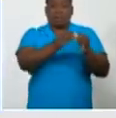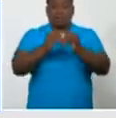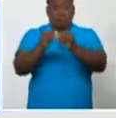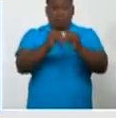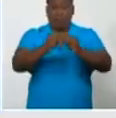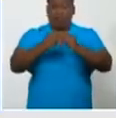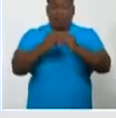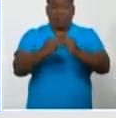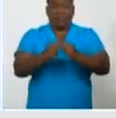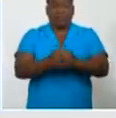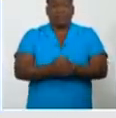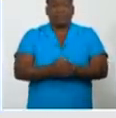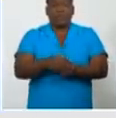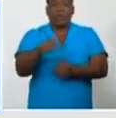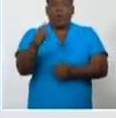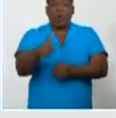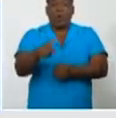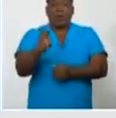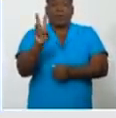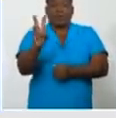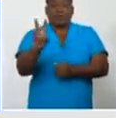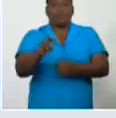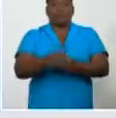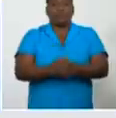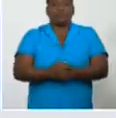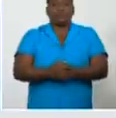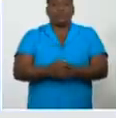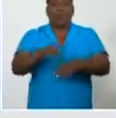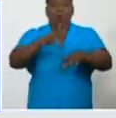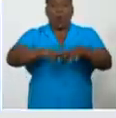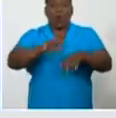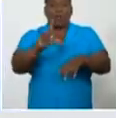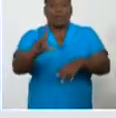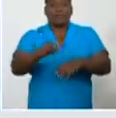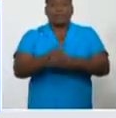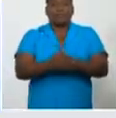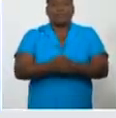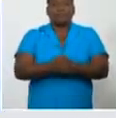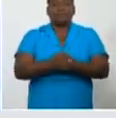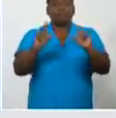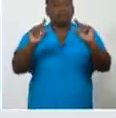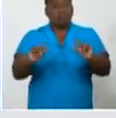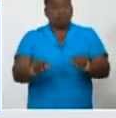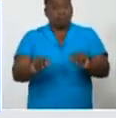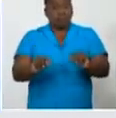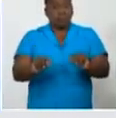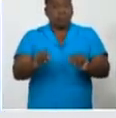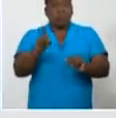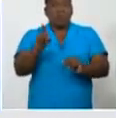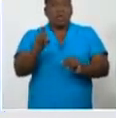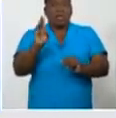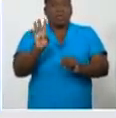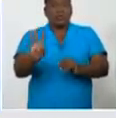importante. Jobabo con 2. Holguín disminuye ayer en 14 en comparación con el día anterior, 12